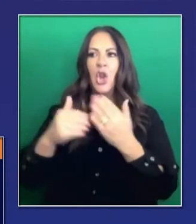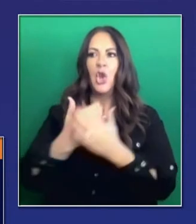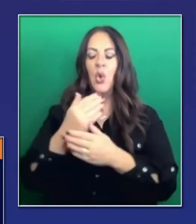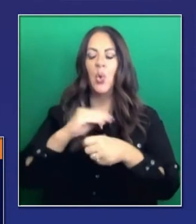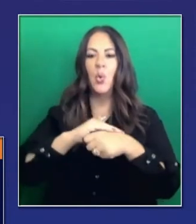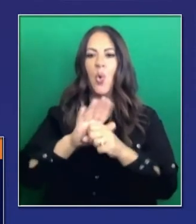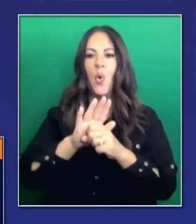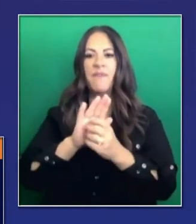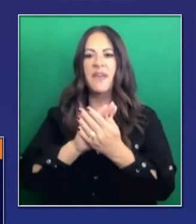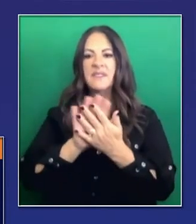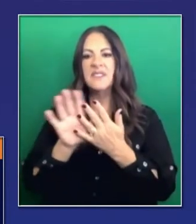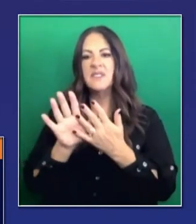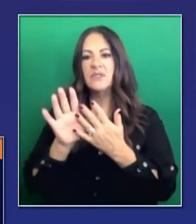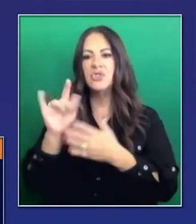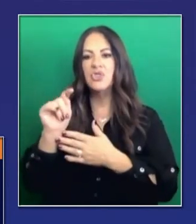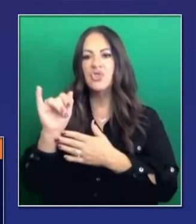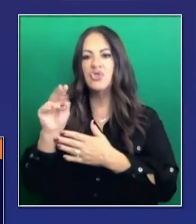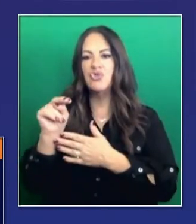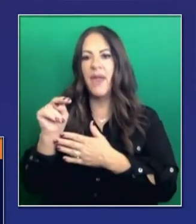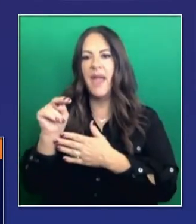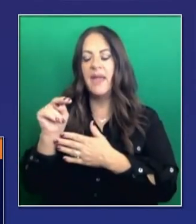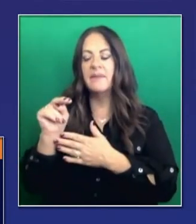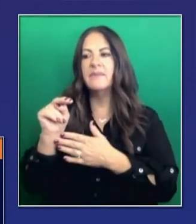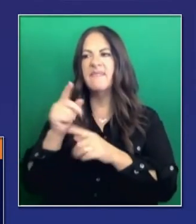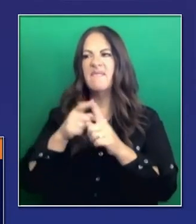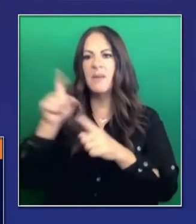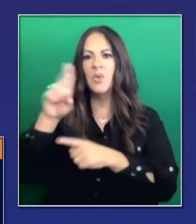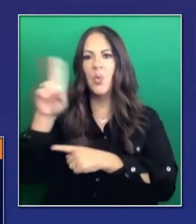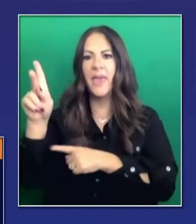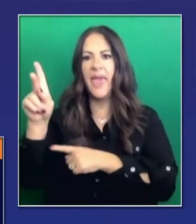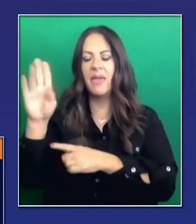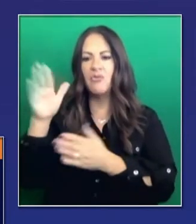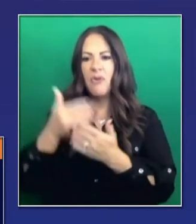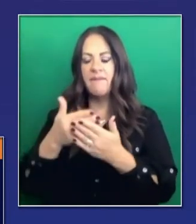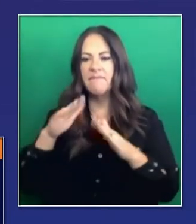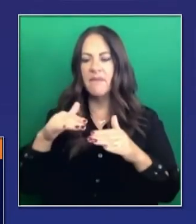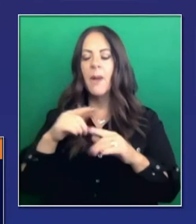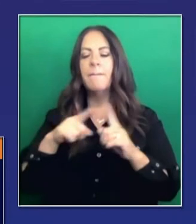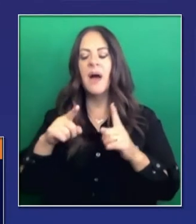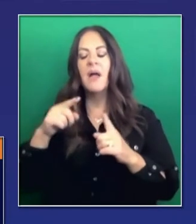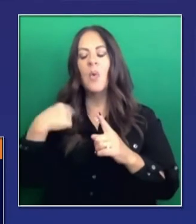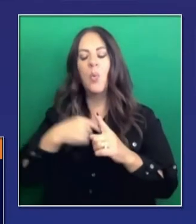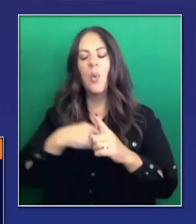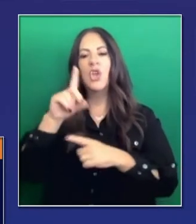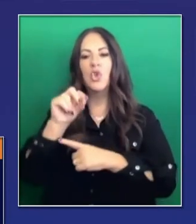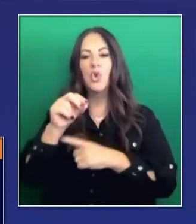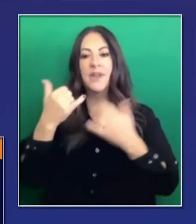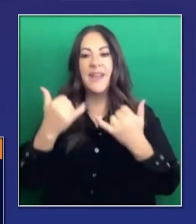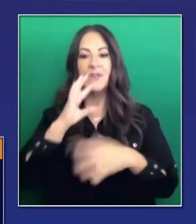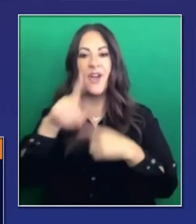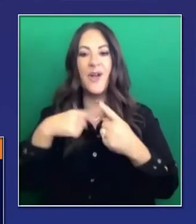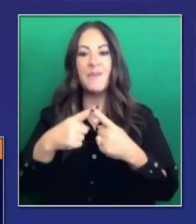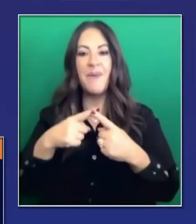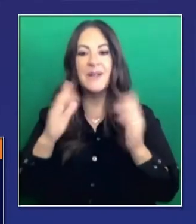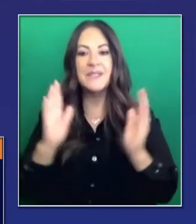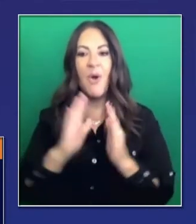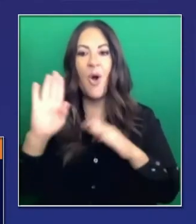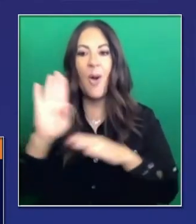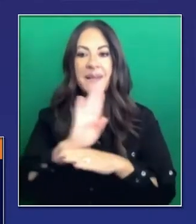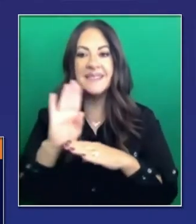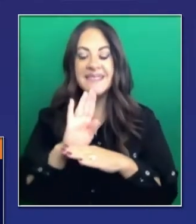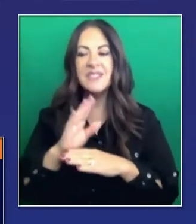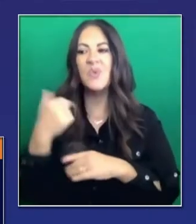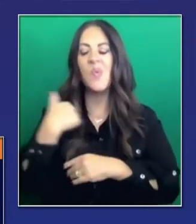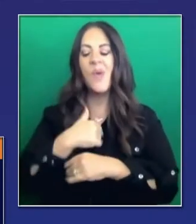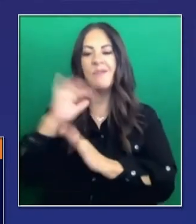en el estado de California. Algo breve, pero es importante. Las subvenciones para pequeños negocios ahora están